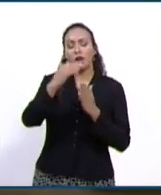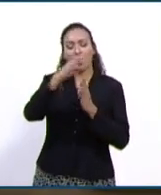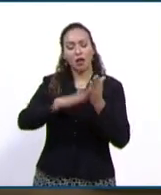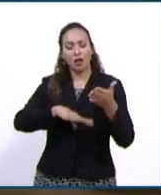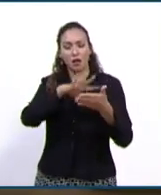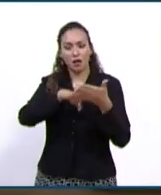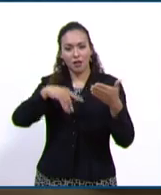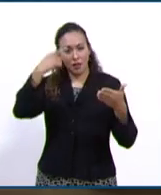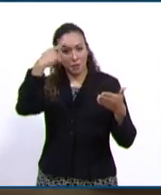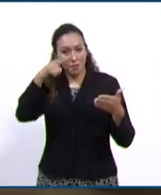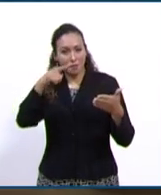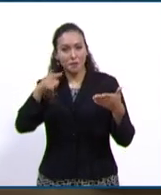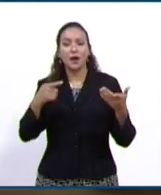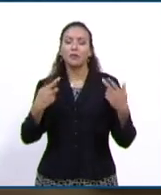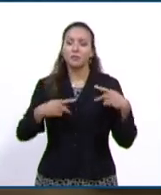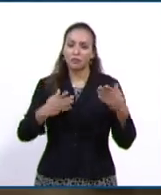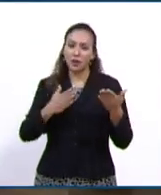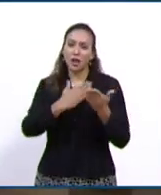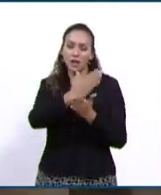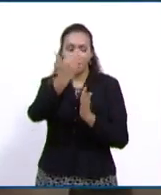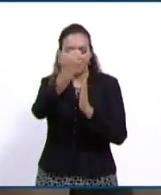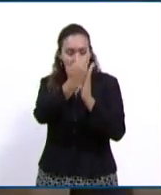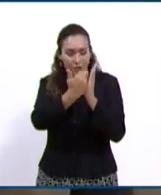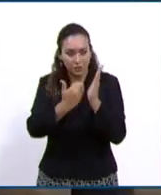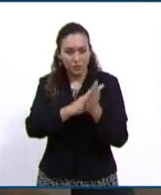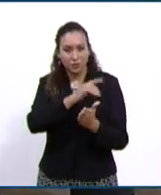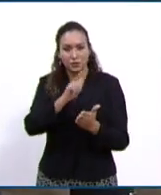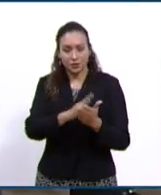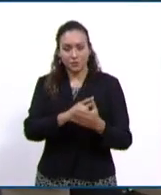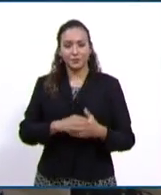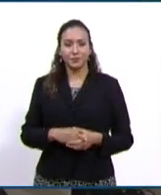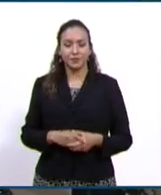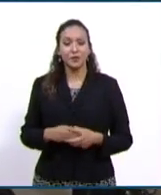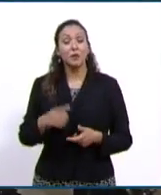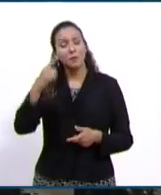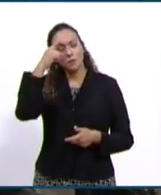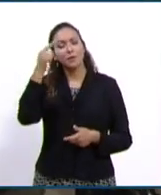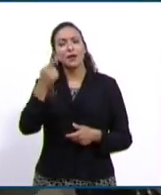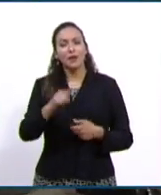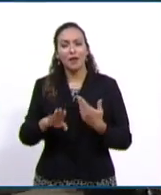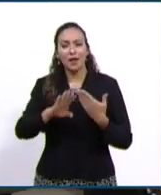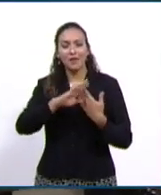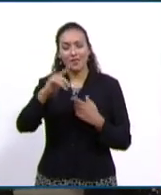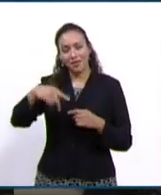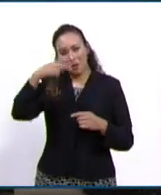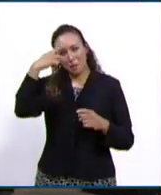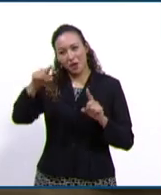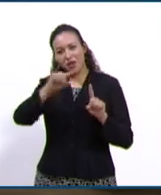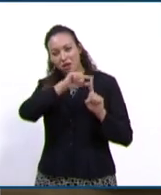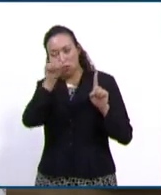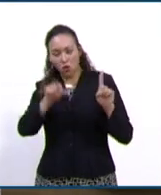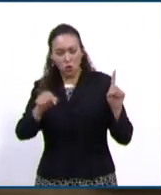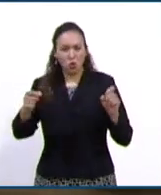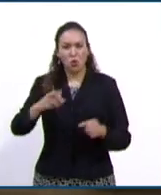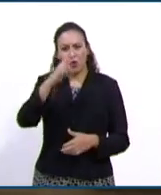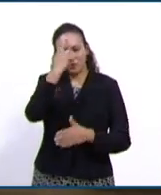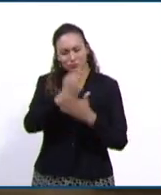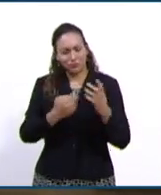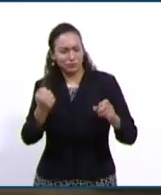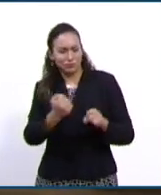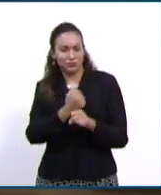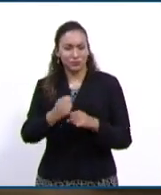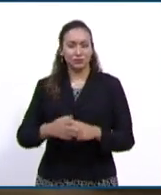la seguridad y la justicia para garantizar la paz social y erradicar la violencia en México. Es